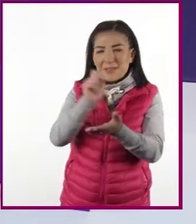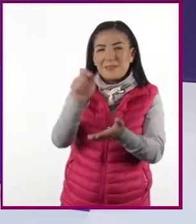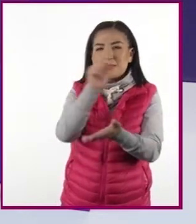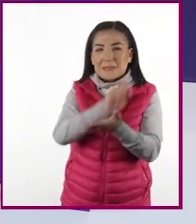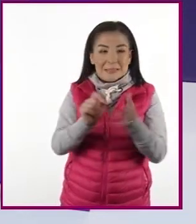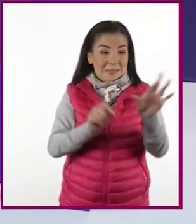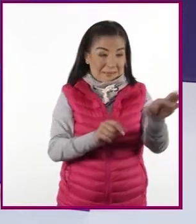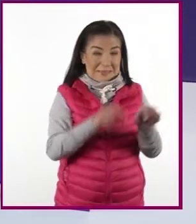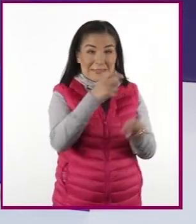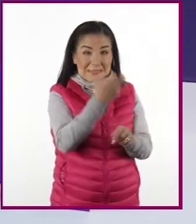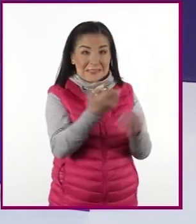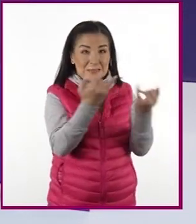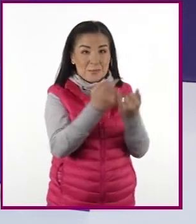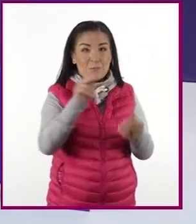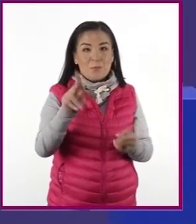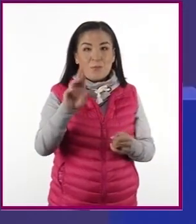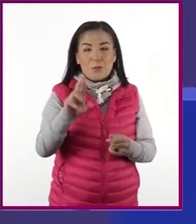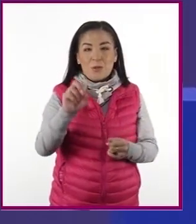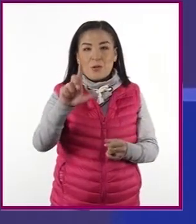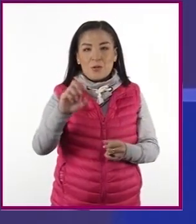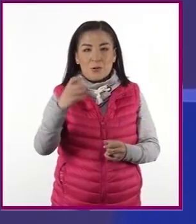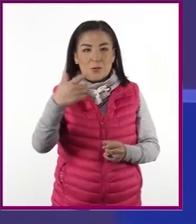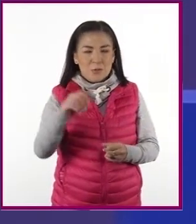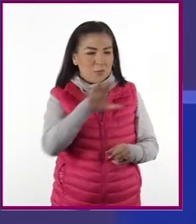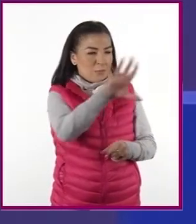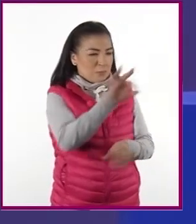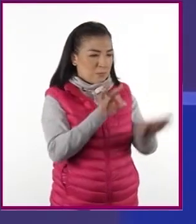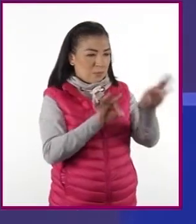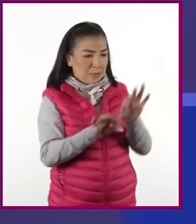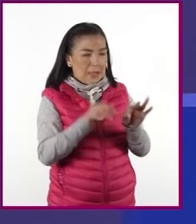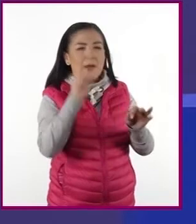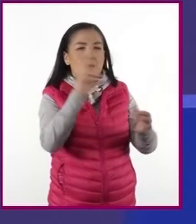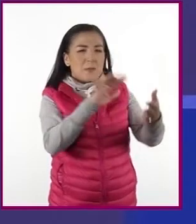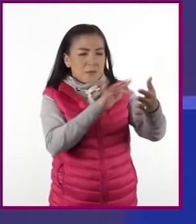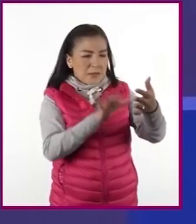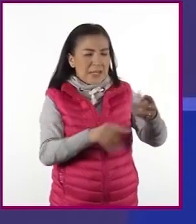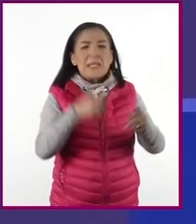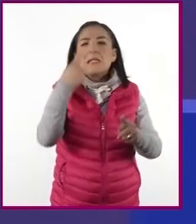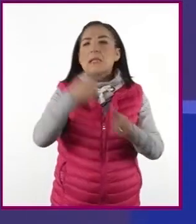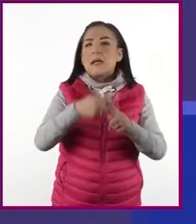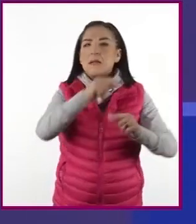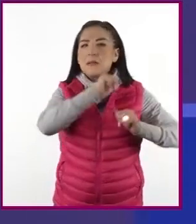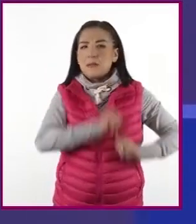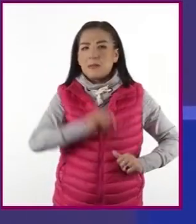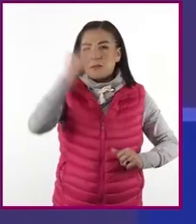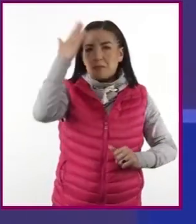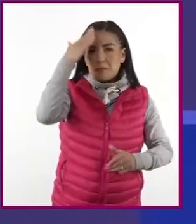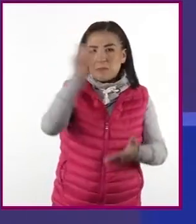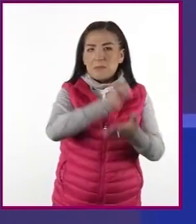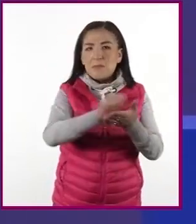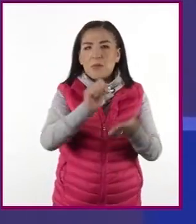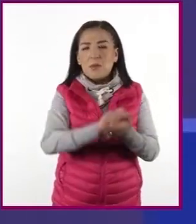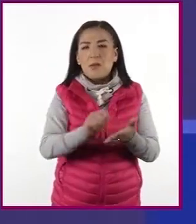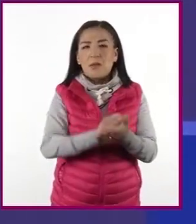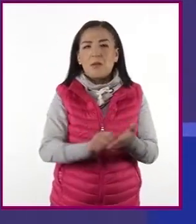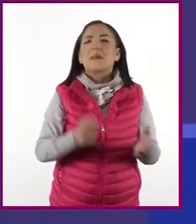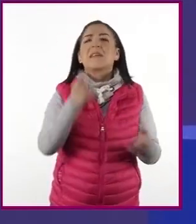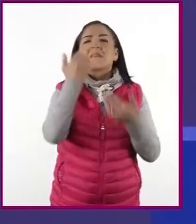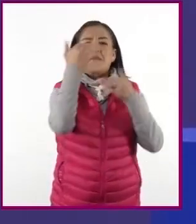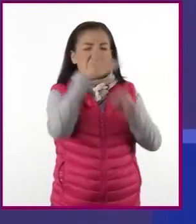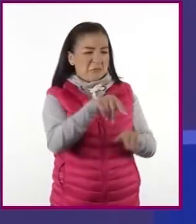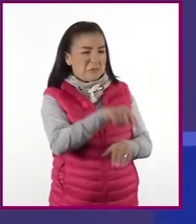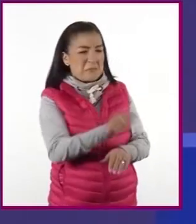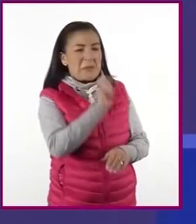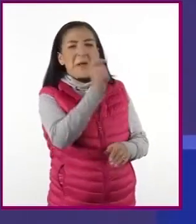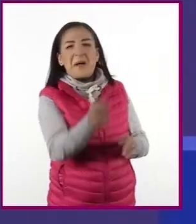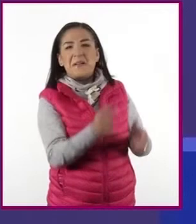e identifiquen quién lo escribió, de qué se trata la antología, cuáles